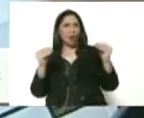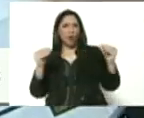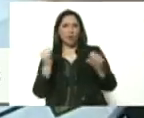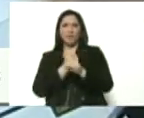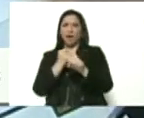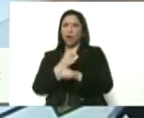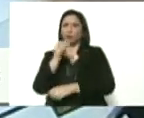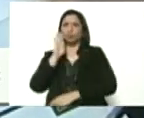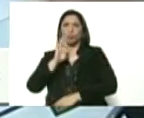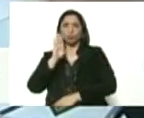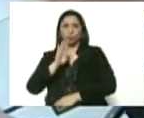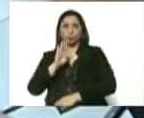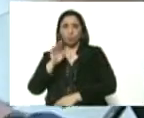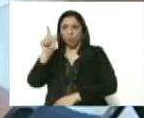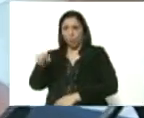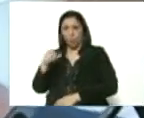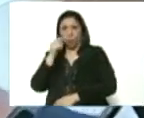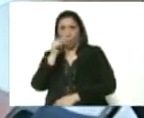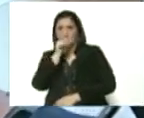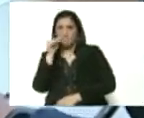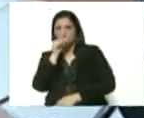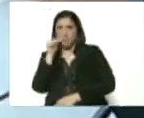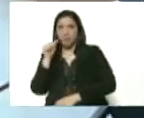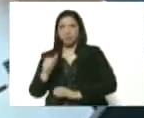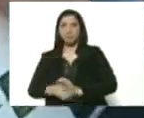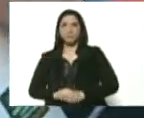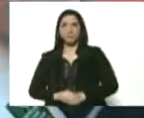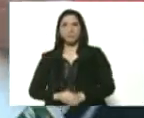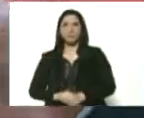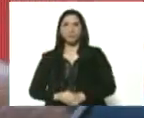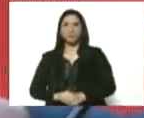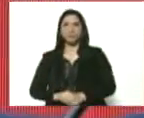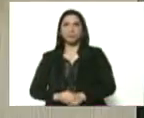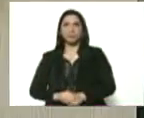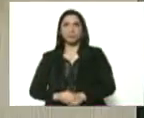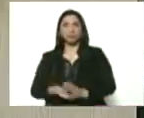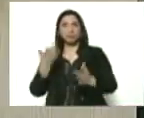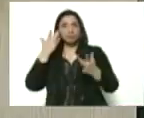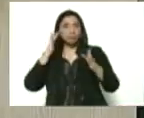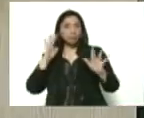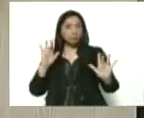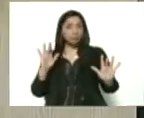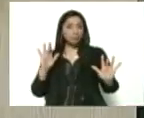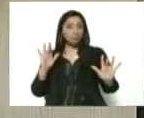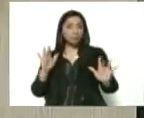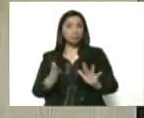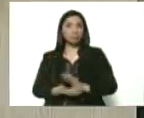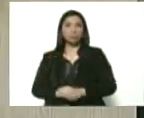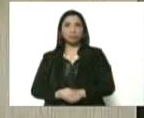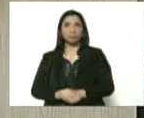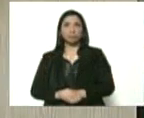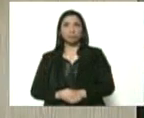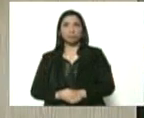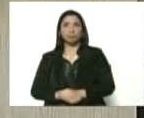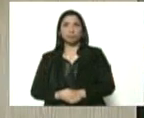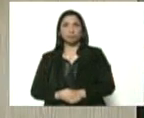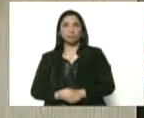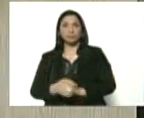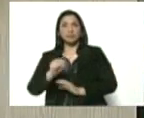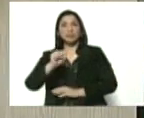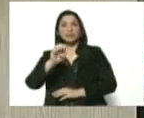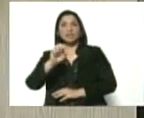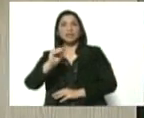el narcotraficante José Alberto Socorro Hernández, alias Pepero, que